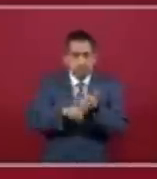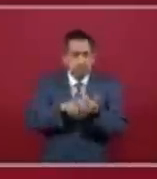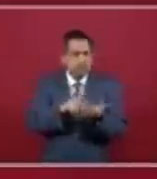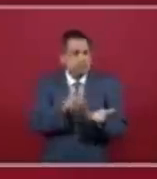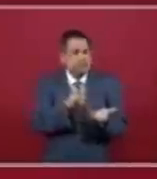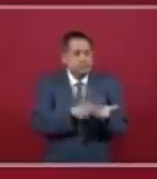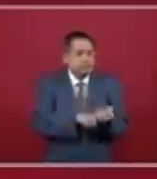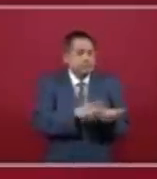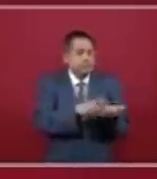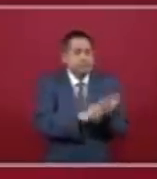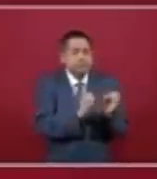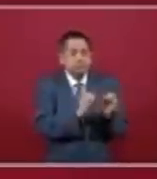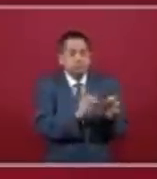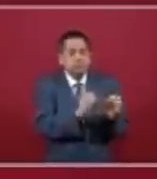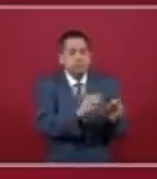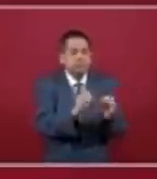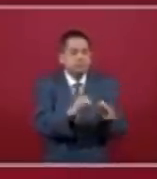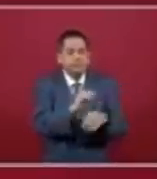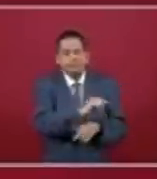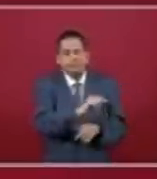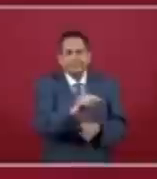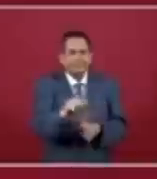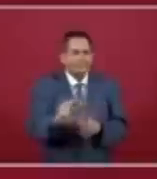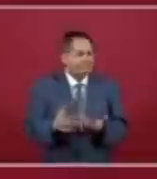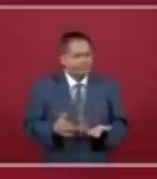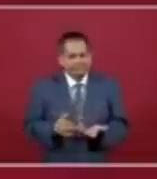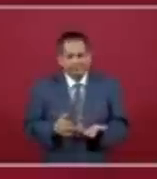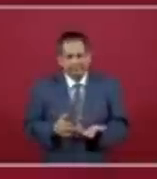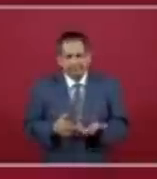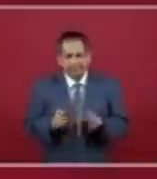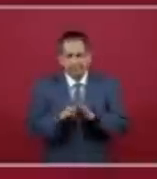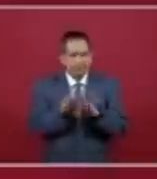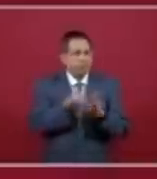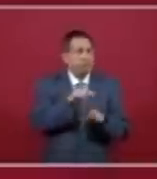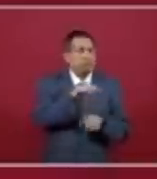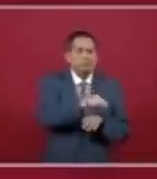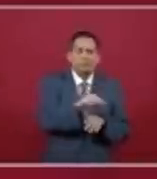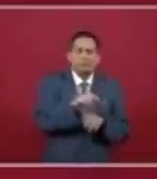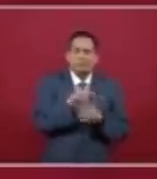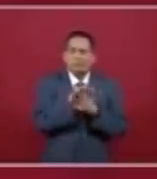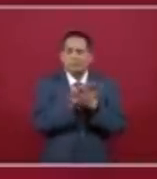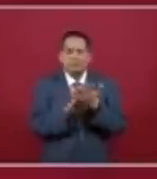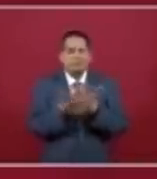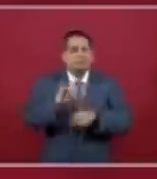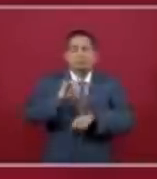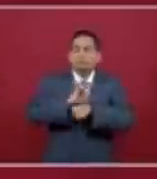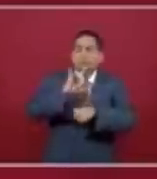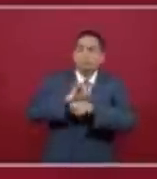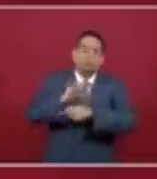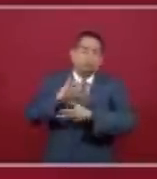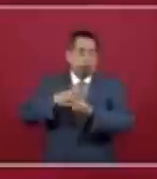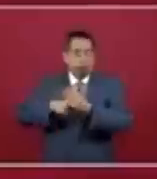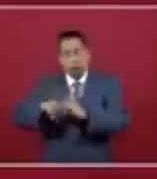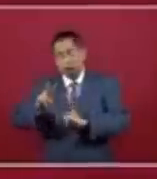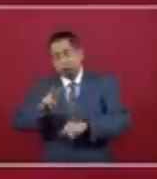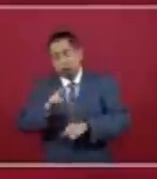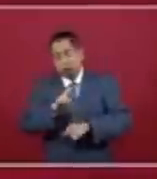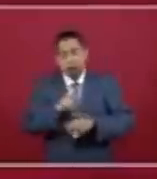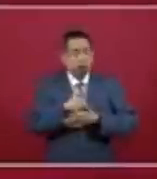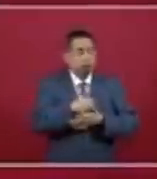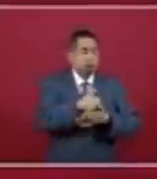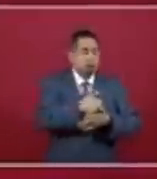estas oficinas. Es una manera de simular de que